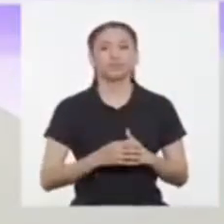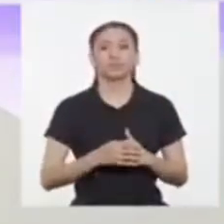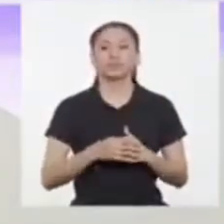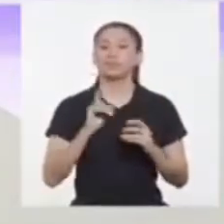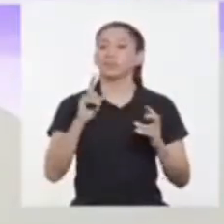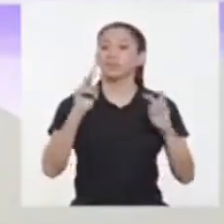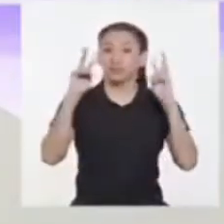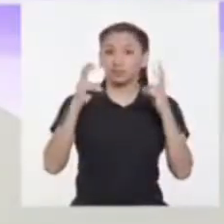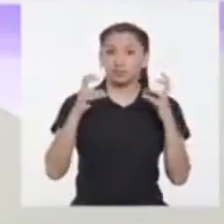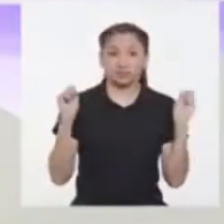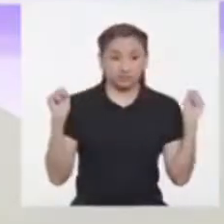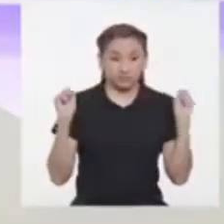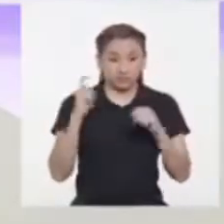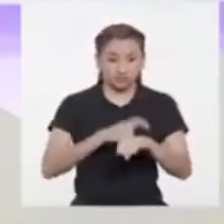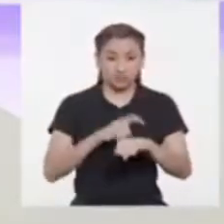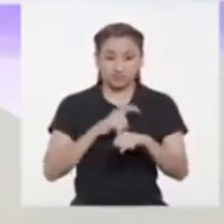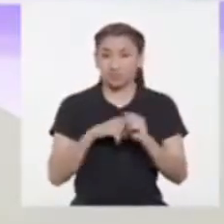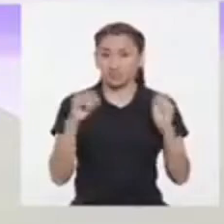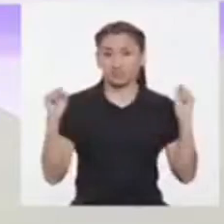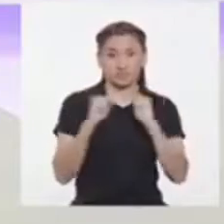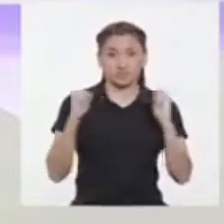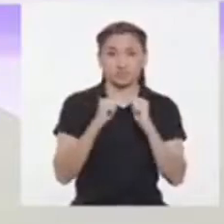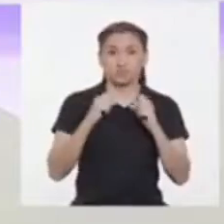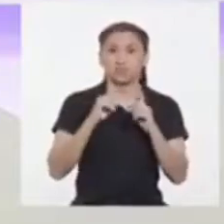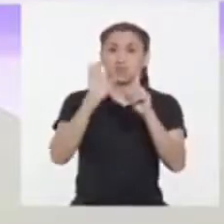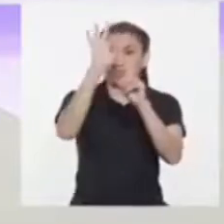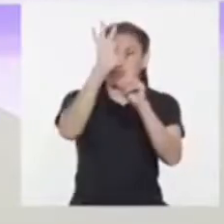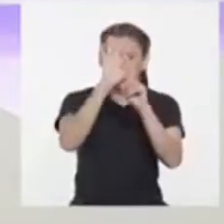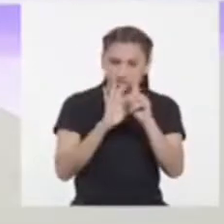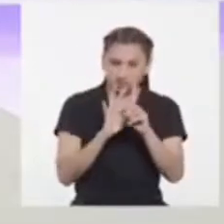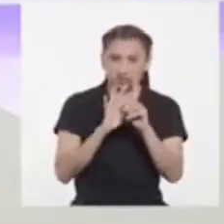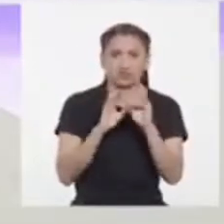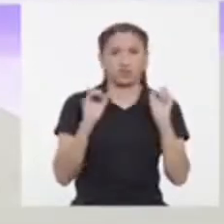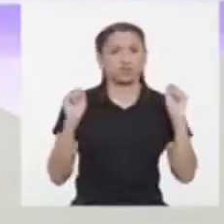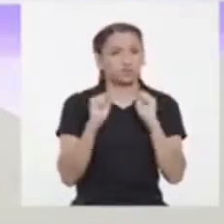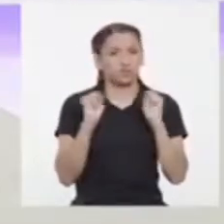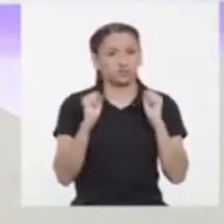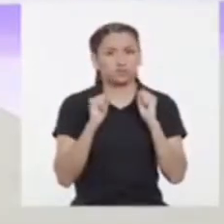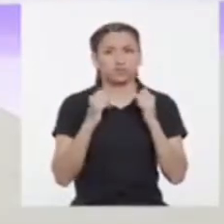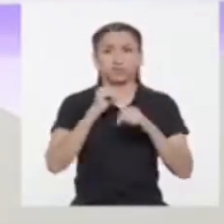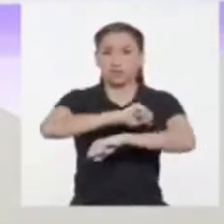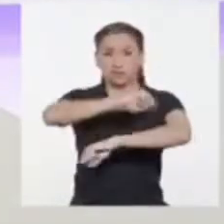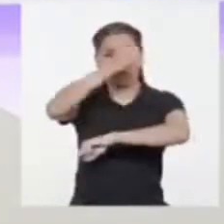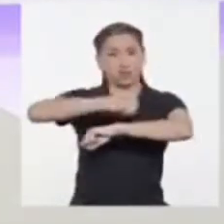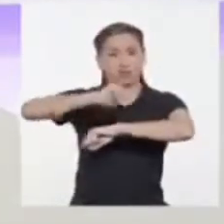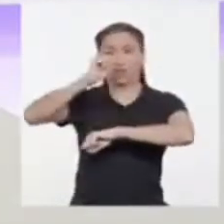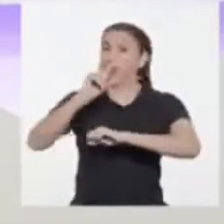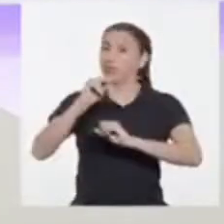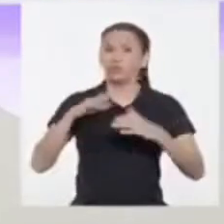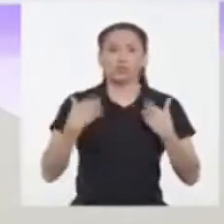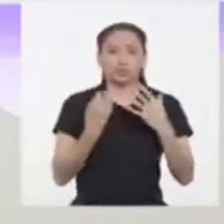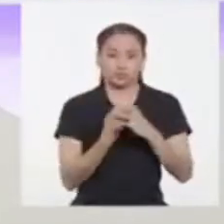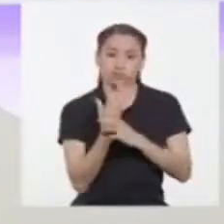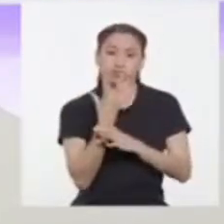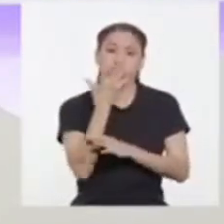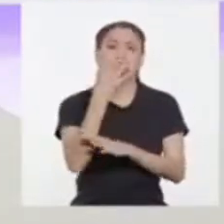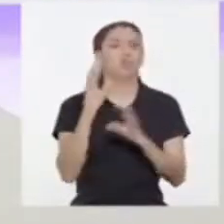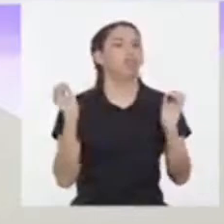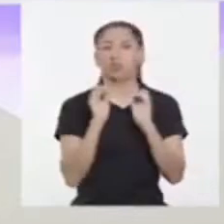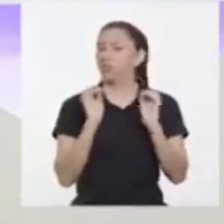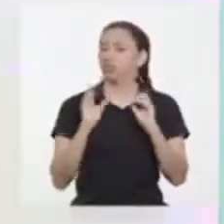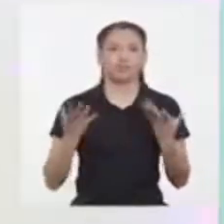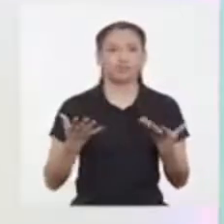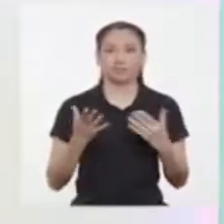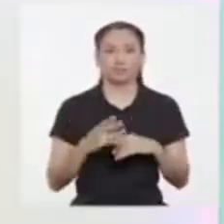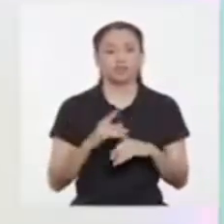Correcto. En épocas de heladas, las temperaturas son tan bajas en las regiones altoandinas que no pueden crecer verduras ni